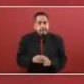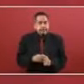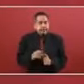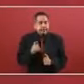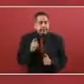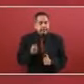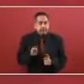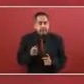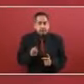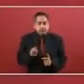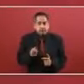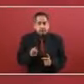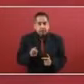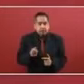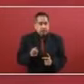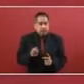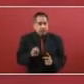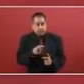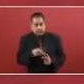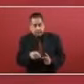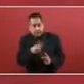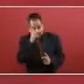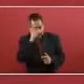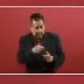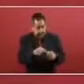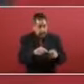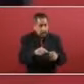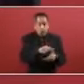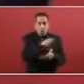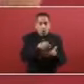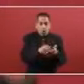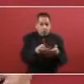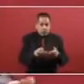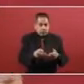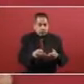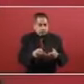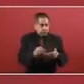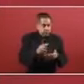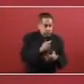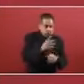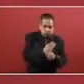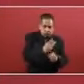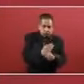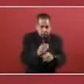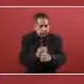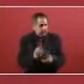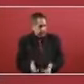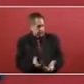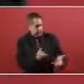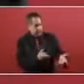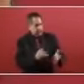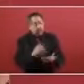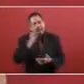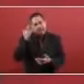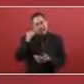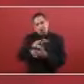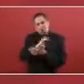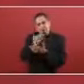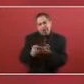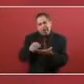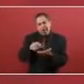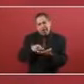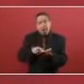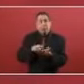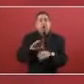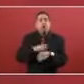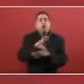el que se liberen los tramos, porque así se estableció en el contrato, porque el contrato es